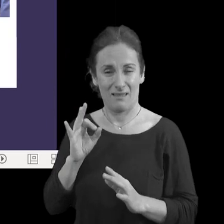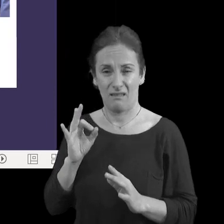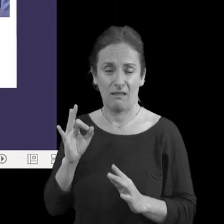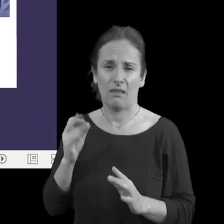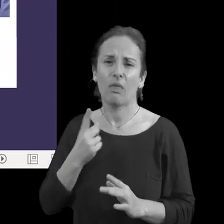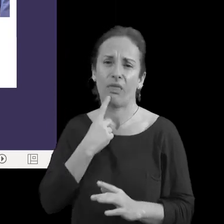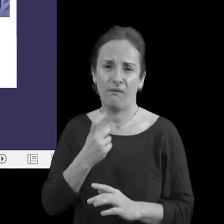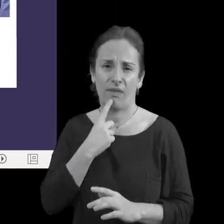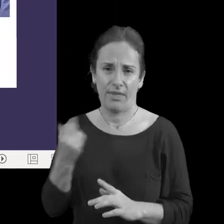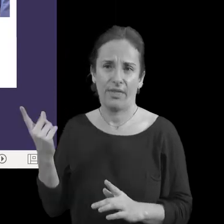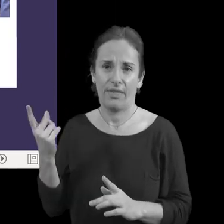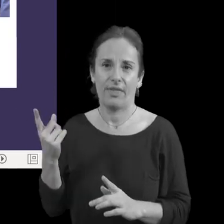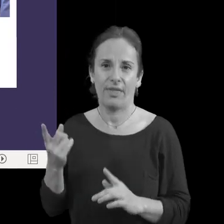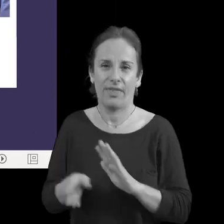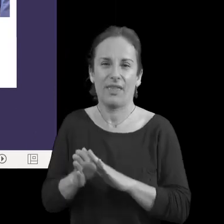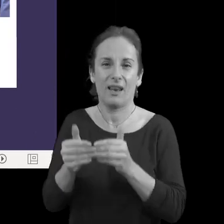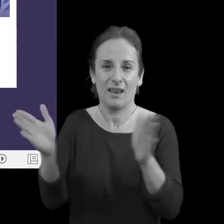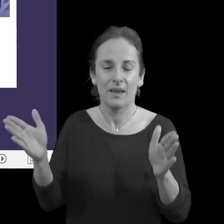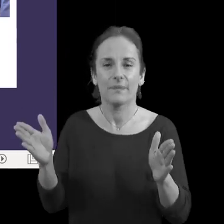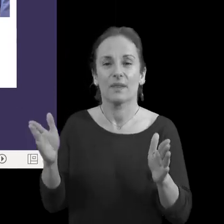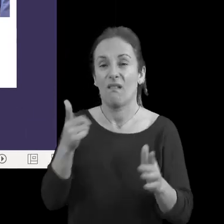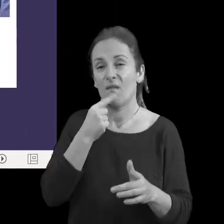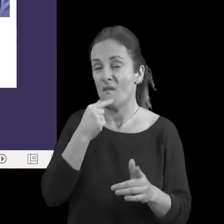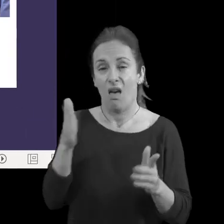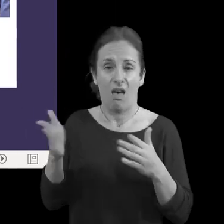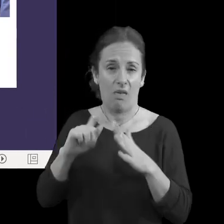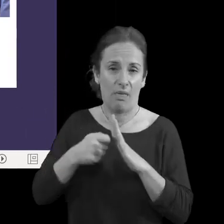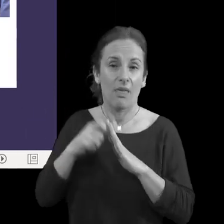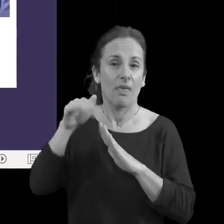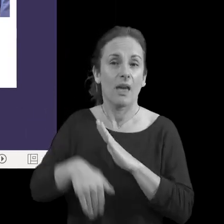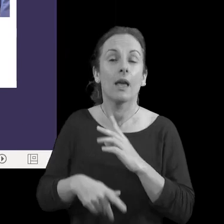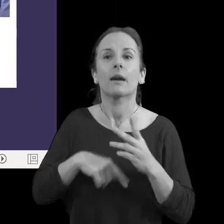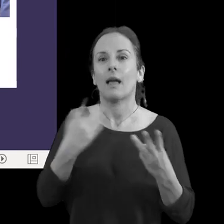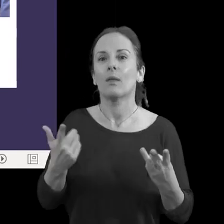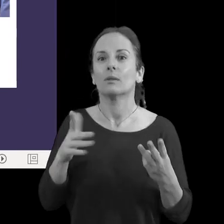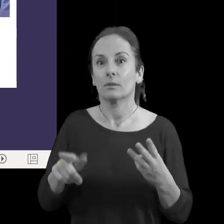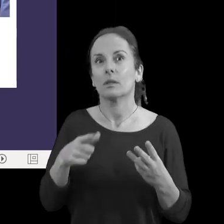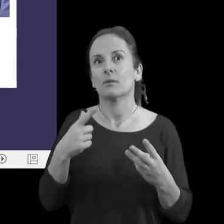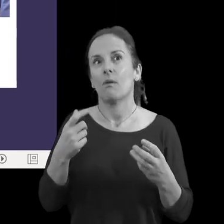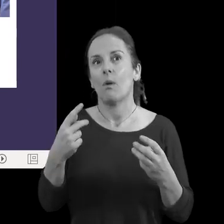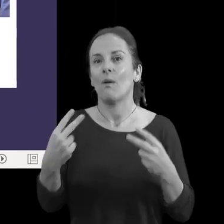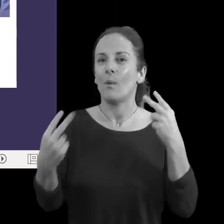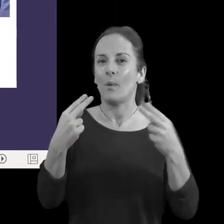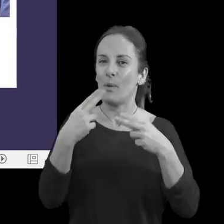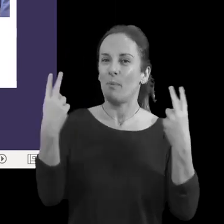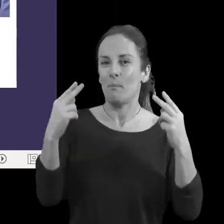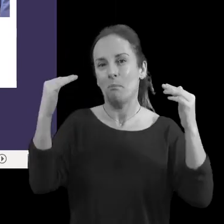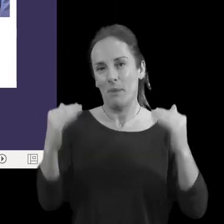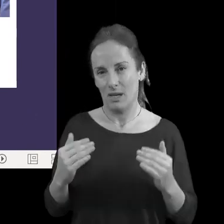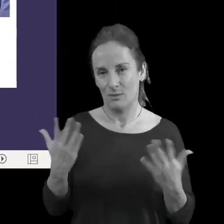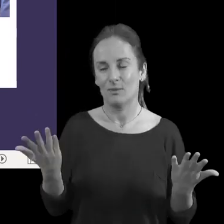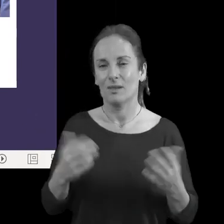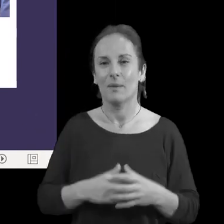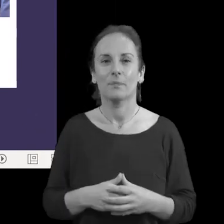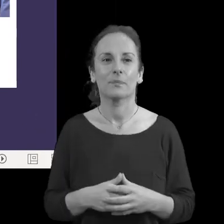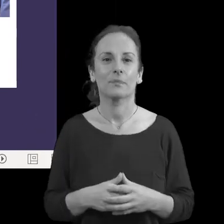precisamente pensando en términos de visibilidad, ¿no? Fijaos que precisamente el 16 de abril, que es